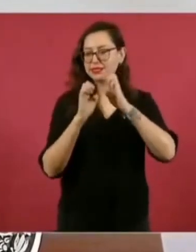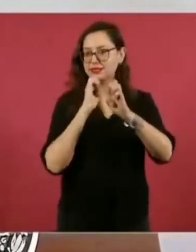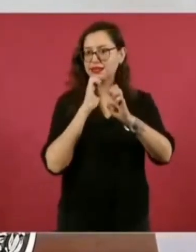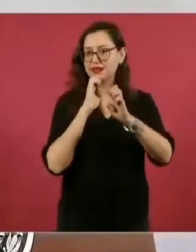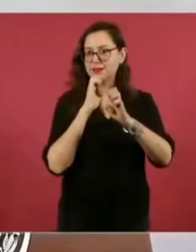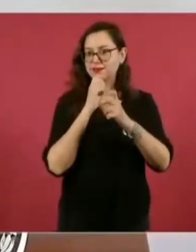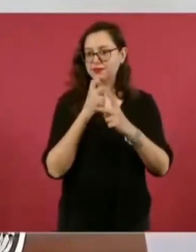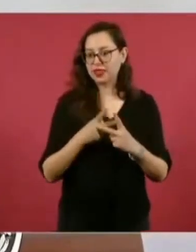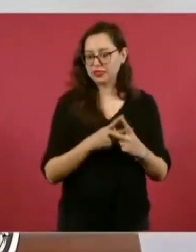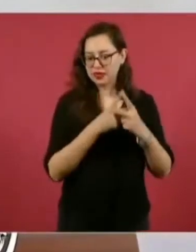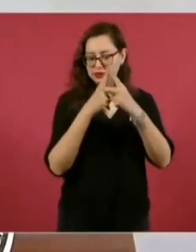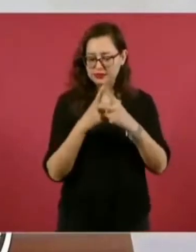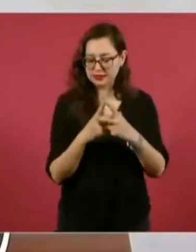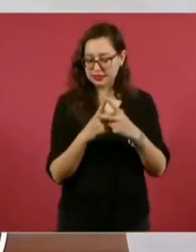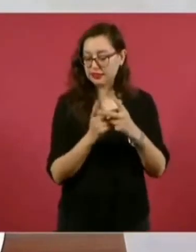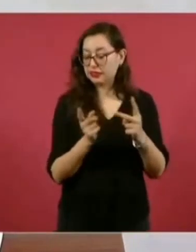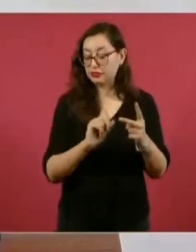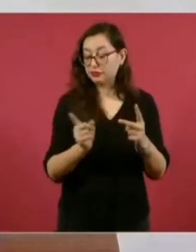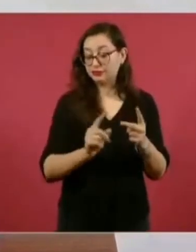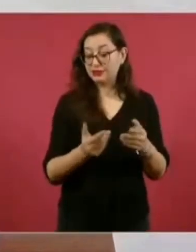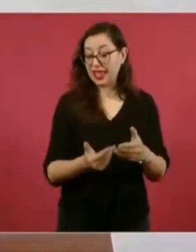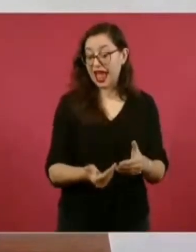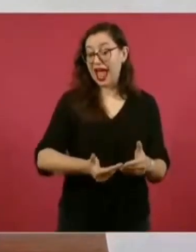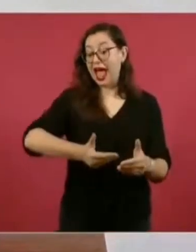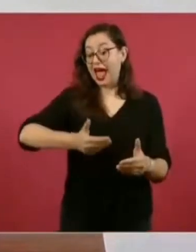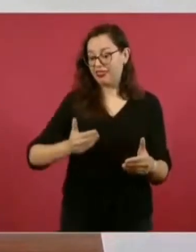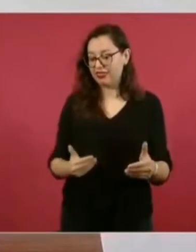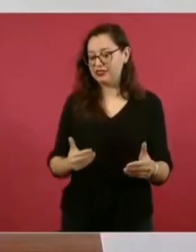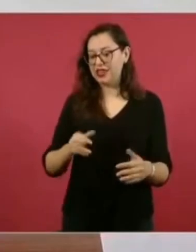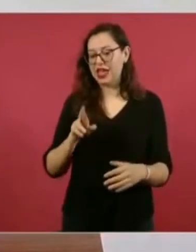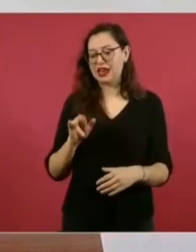el finado Ricardo Rocha,